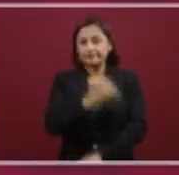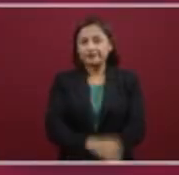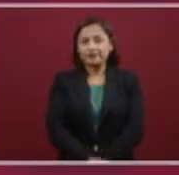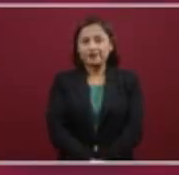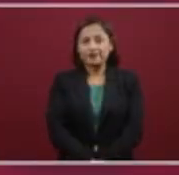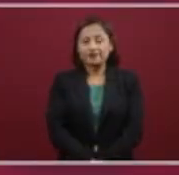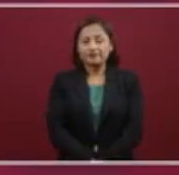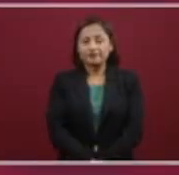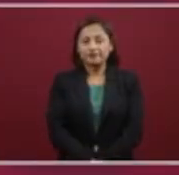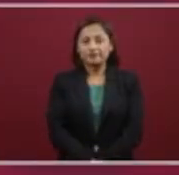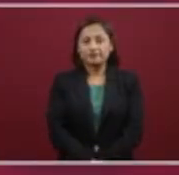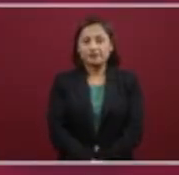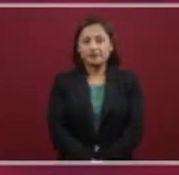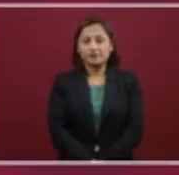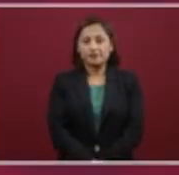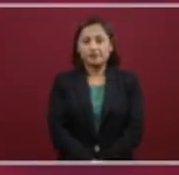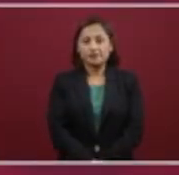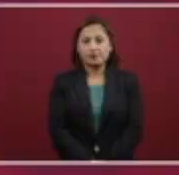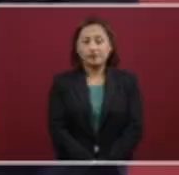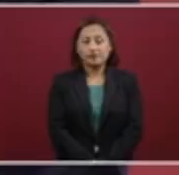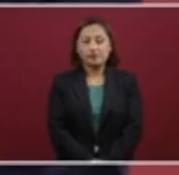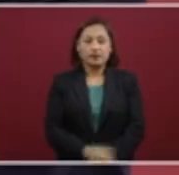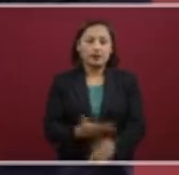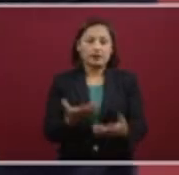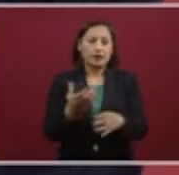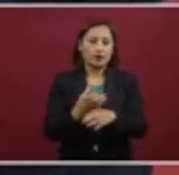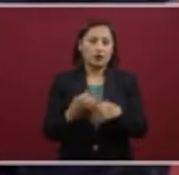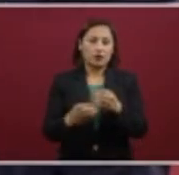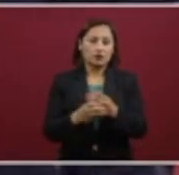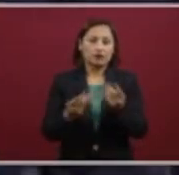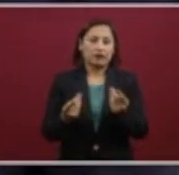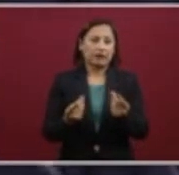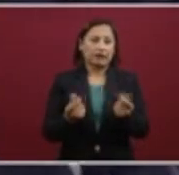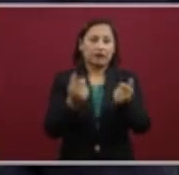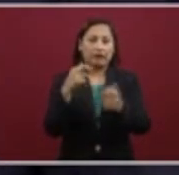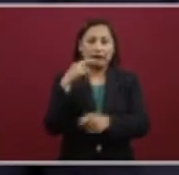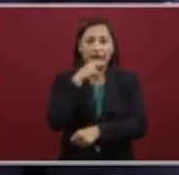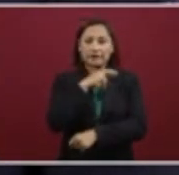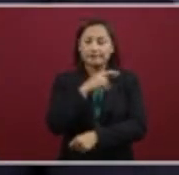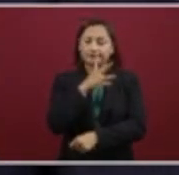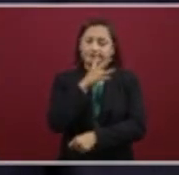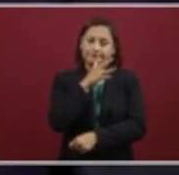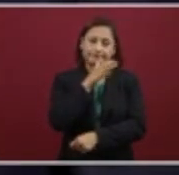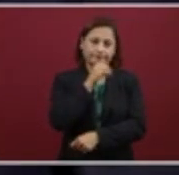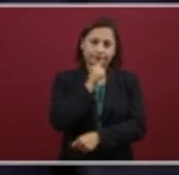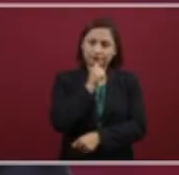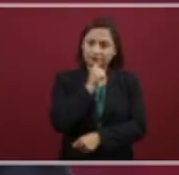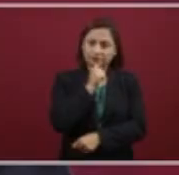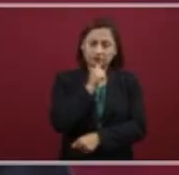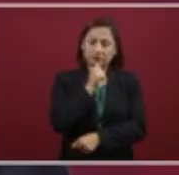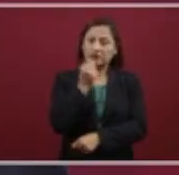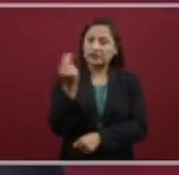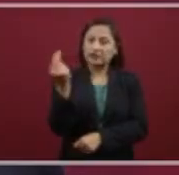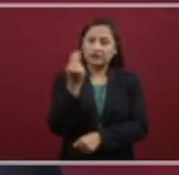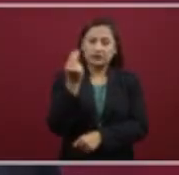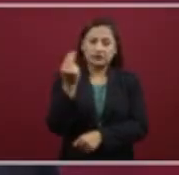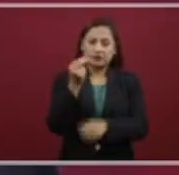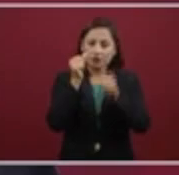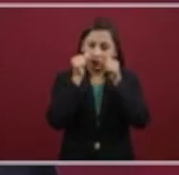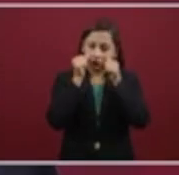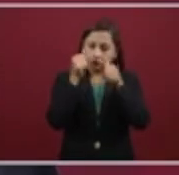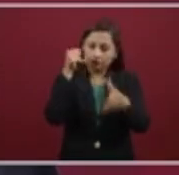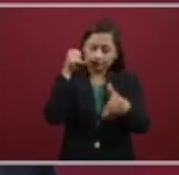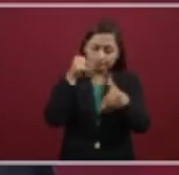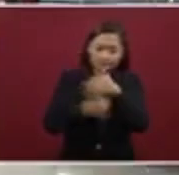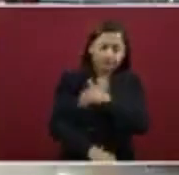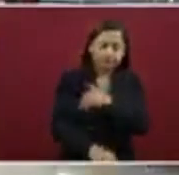no es así de bote pronto el asunto. Hay que irnos al fondo siempre.